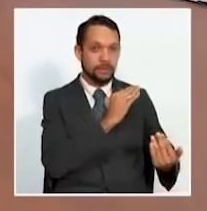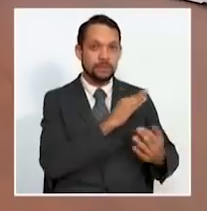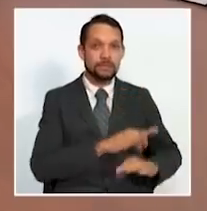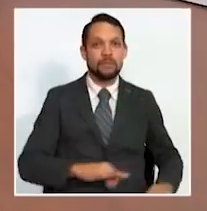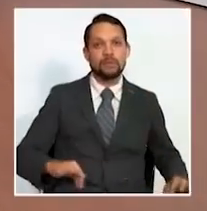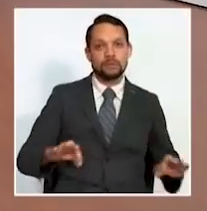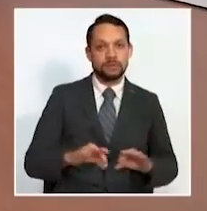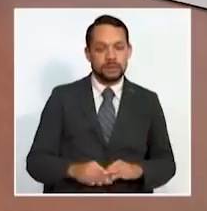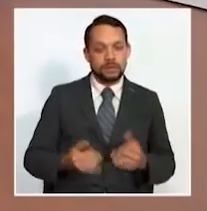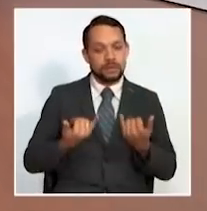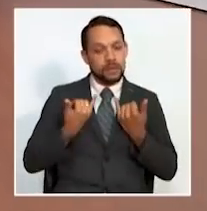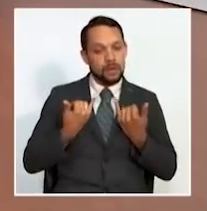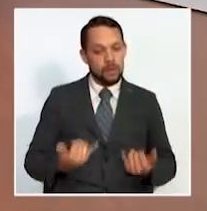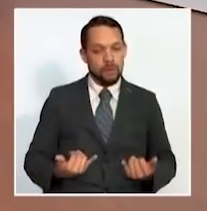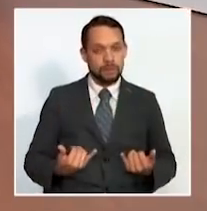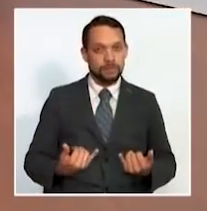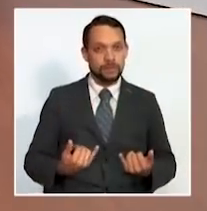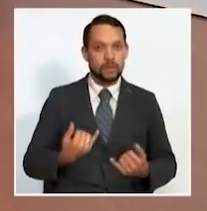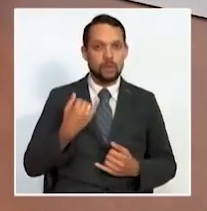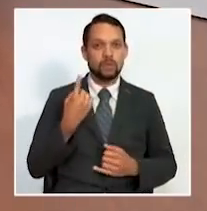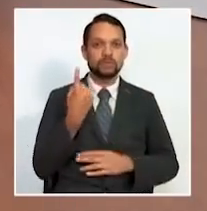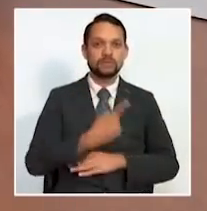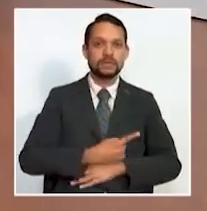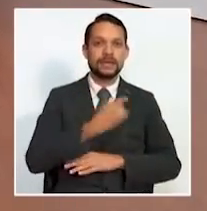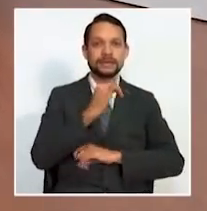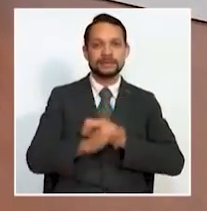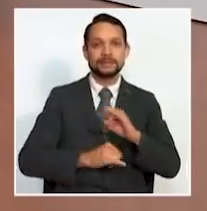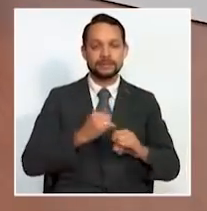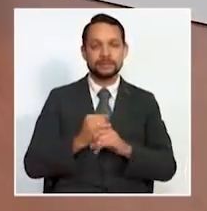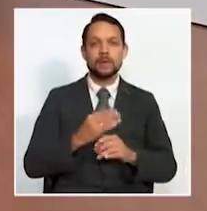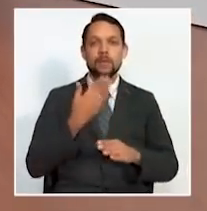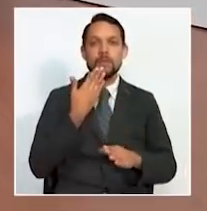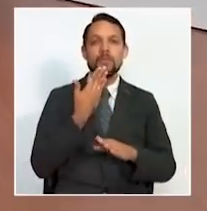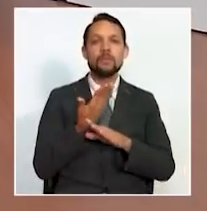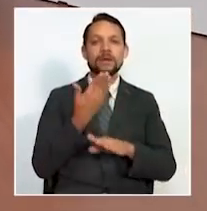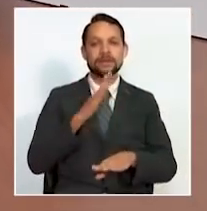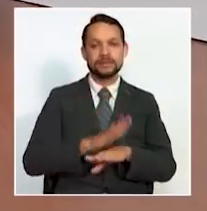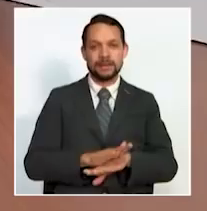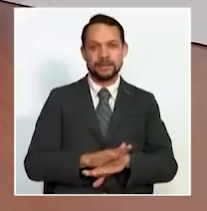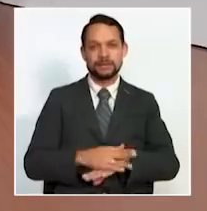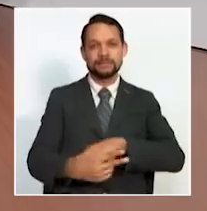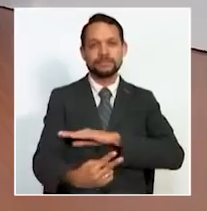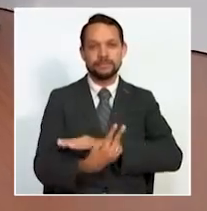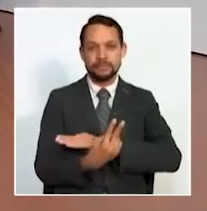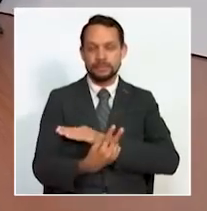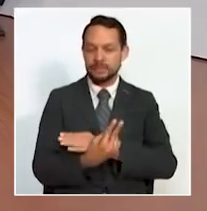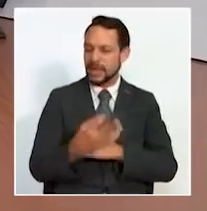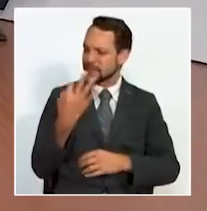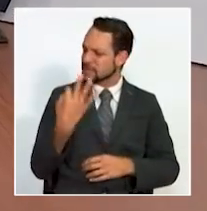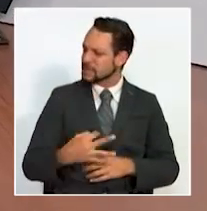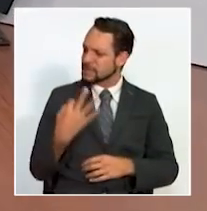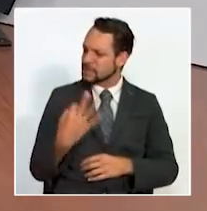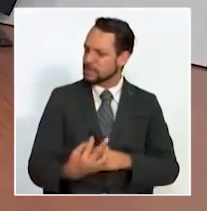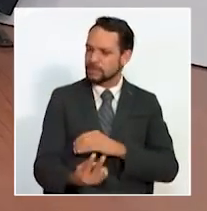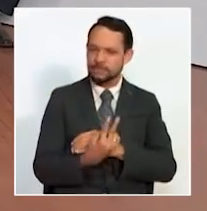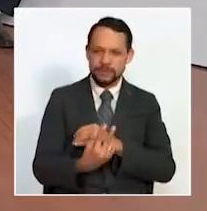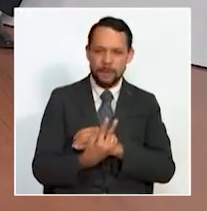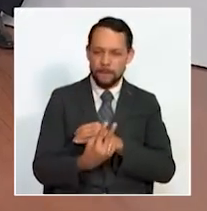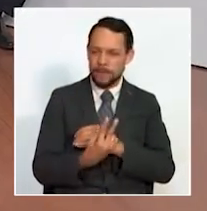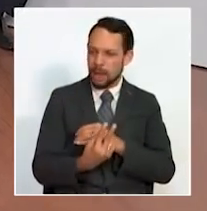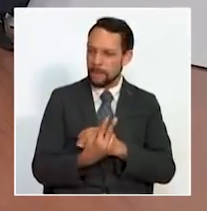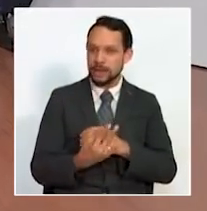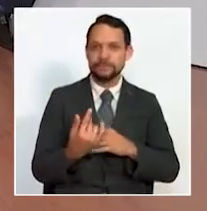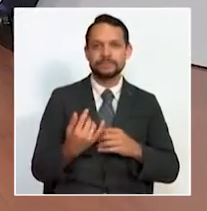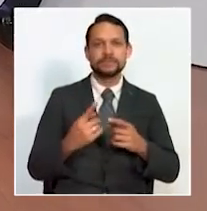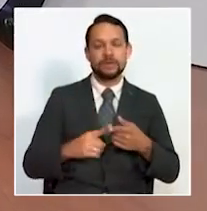especial del Día Internacional del Asma. Muy buenas tardes a todas las personas que nos acompañan y que siempre han estado tan fiel en el programa y que